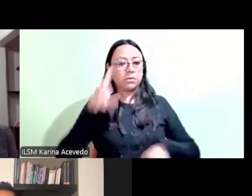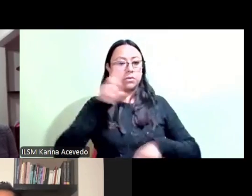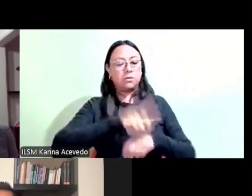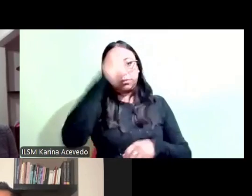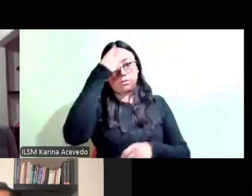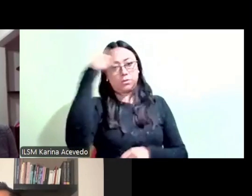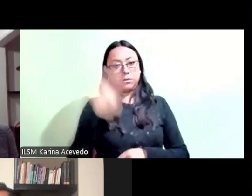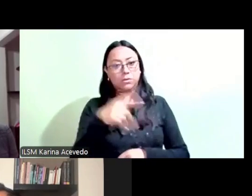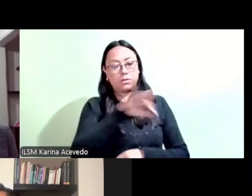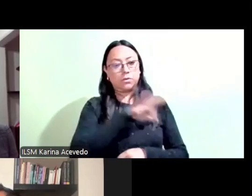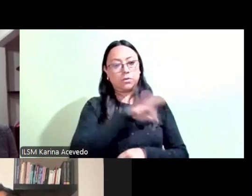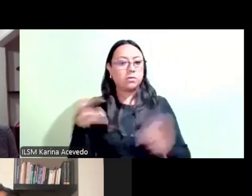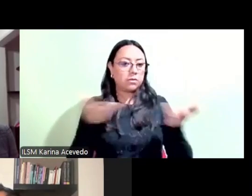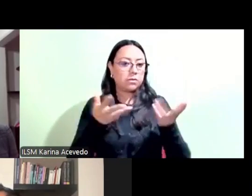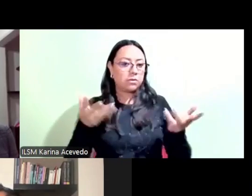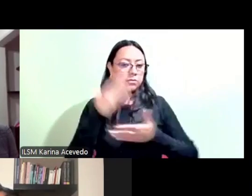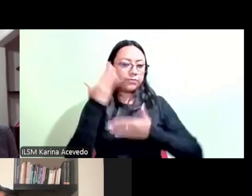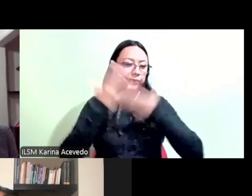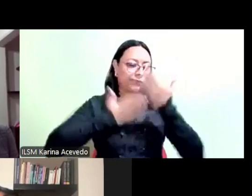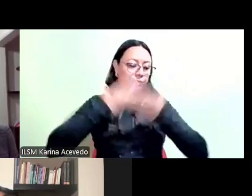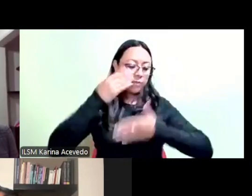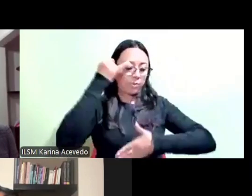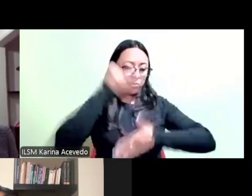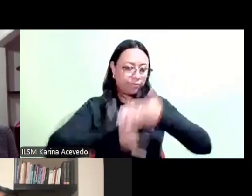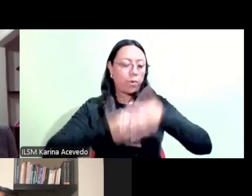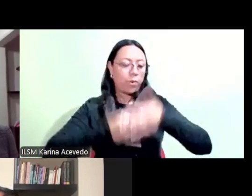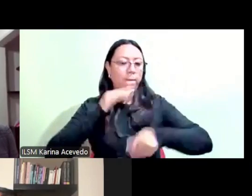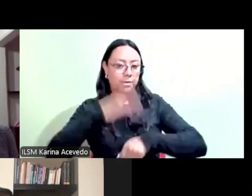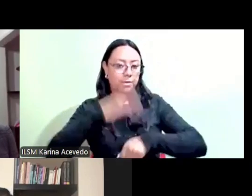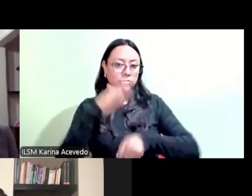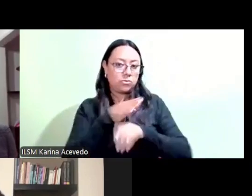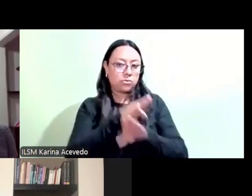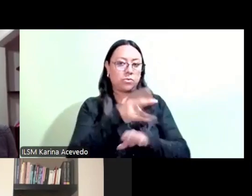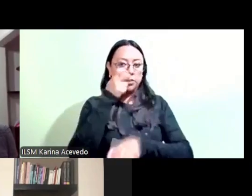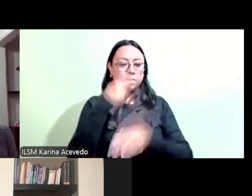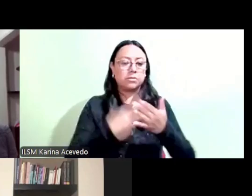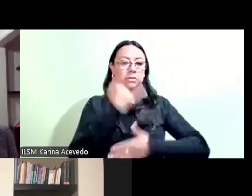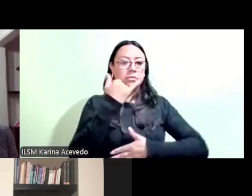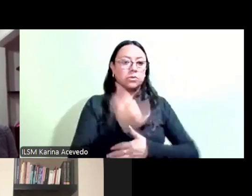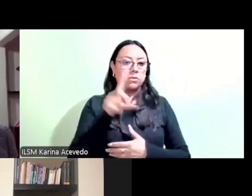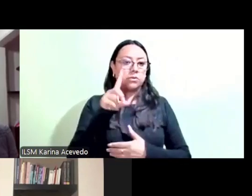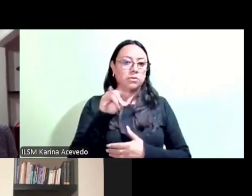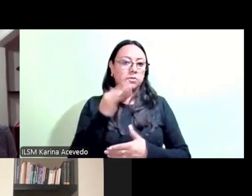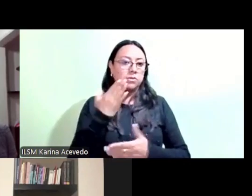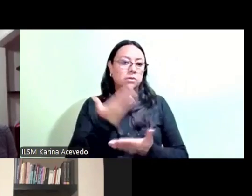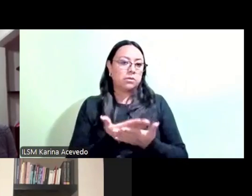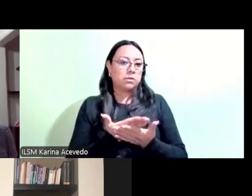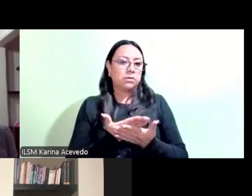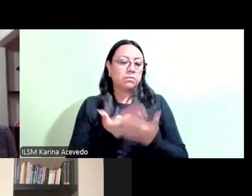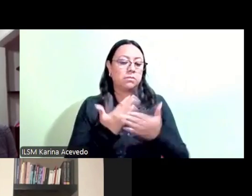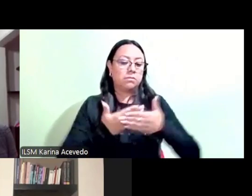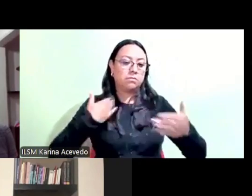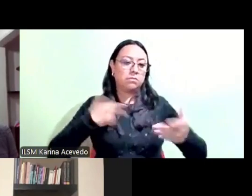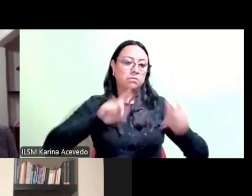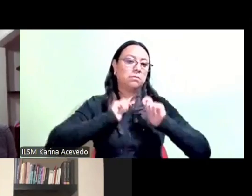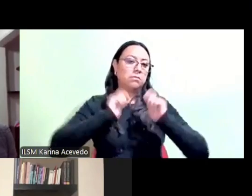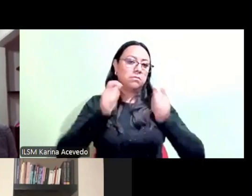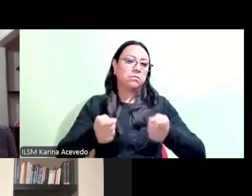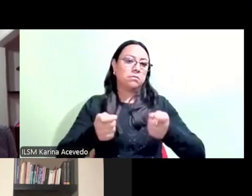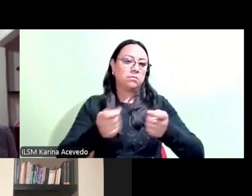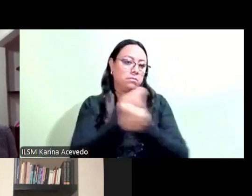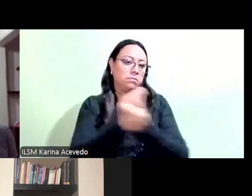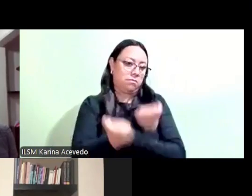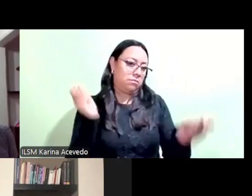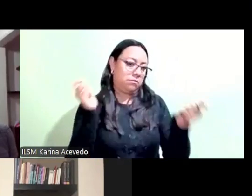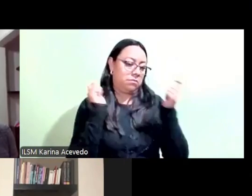de realizar un estudio más detallado del planteamiento formulado en el proyecto de dictamen que les fue remitido. Lo anterior en atención que, como es